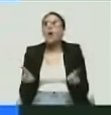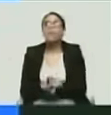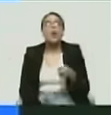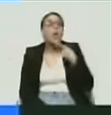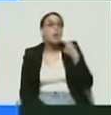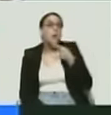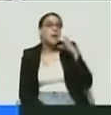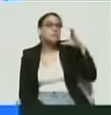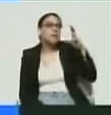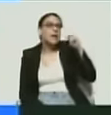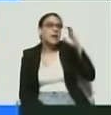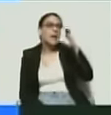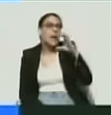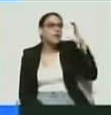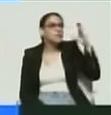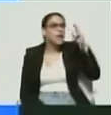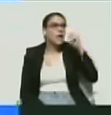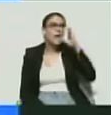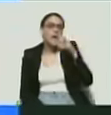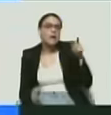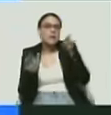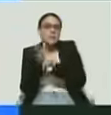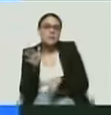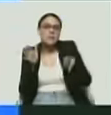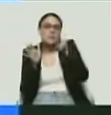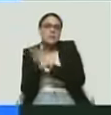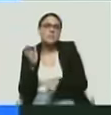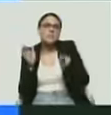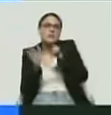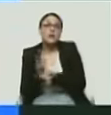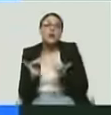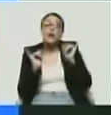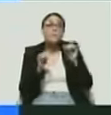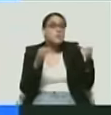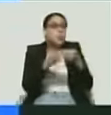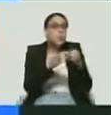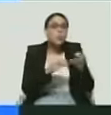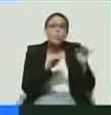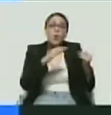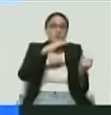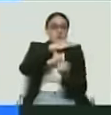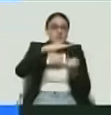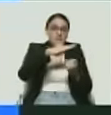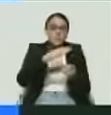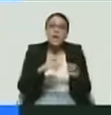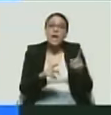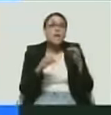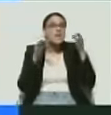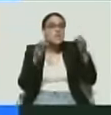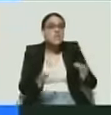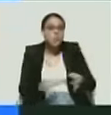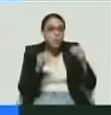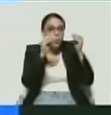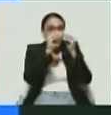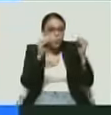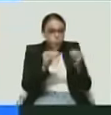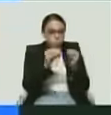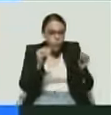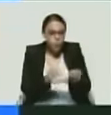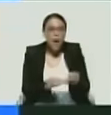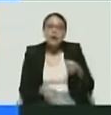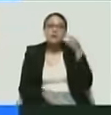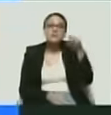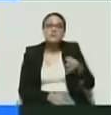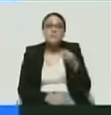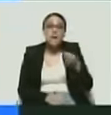que proclamó a esos diputados en el año 2015, es el mismo sistema electoral. Ese sistema electoral no ha cambiado un ápice desde el